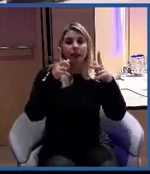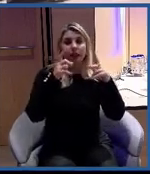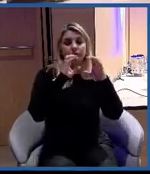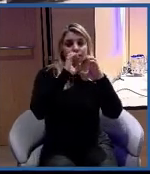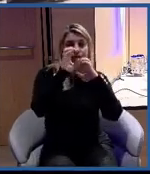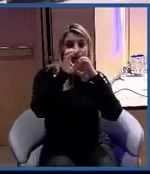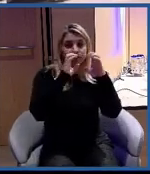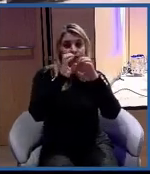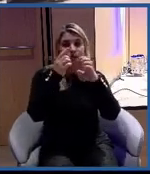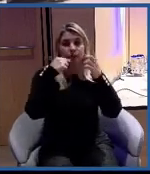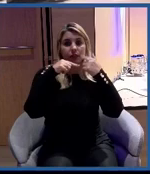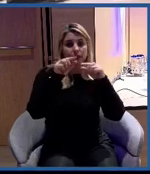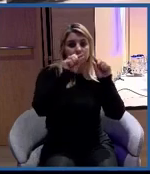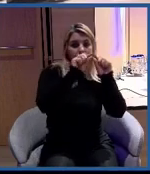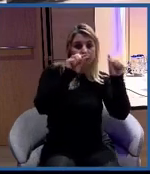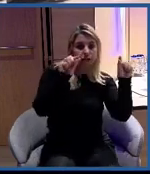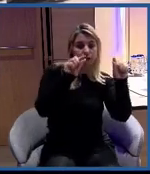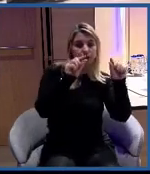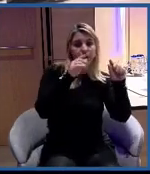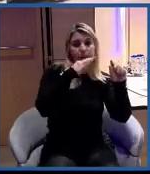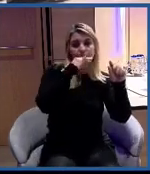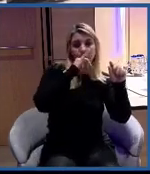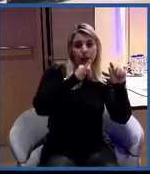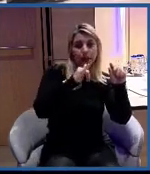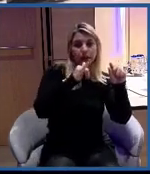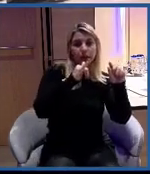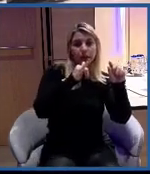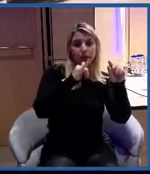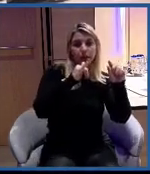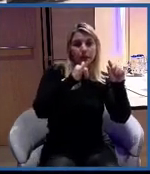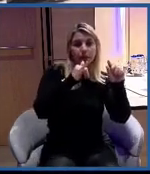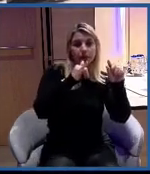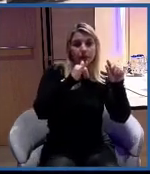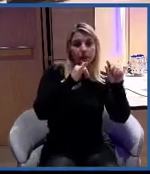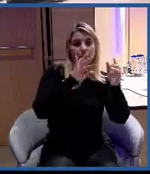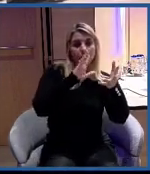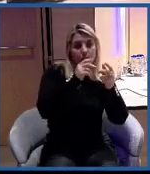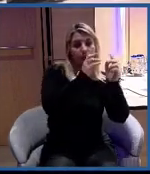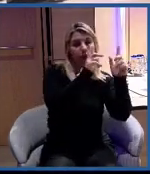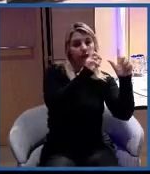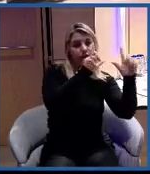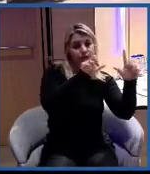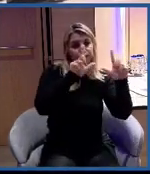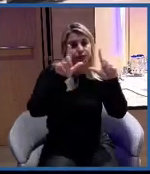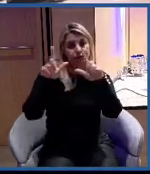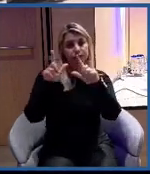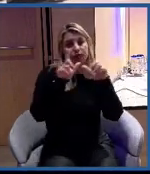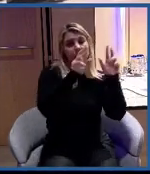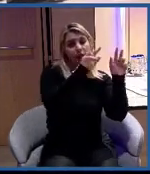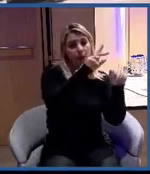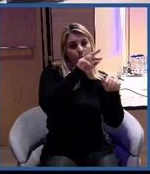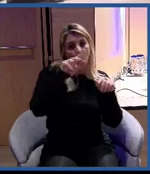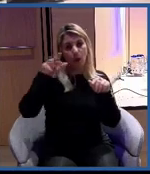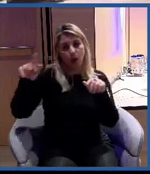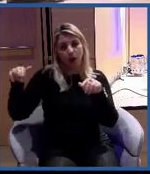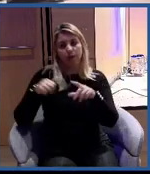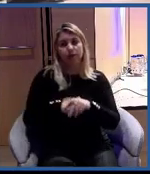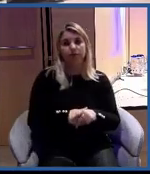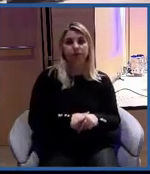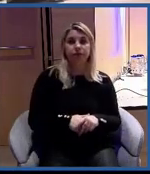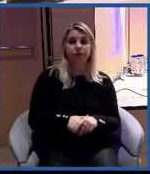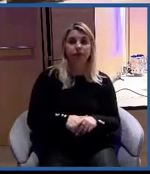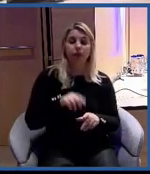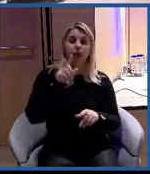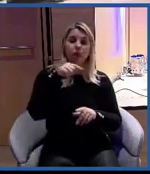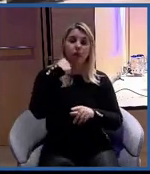Barrita en tal lugar que termine Digamos como tratar de de tener un estándar que se pueda replicar también